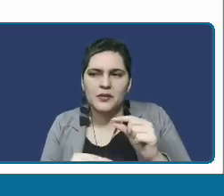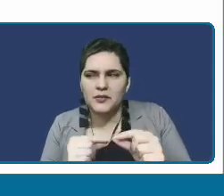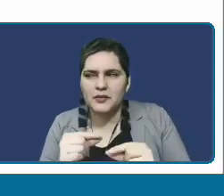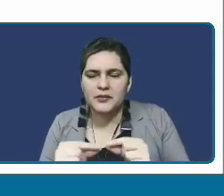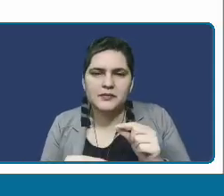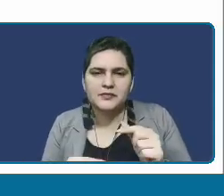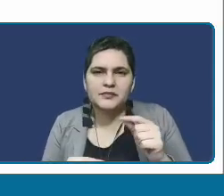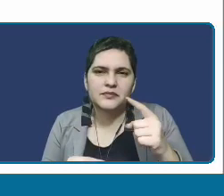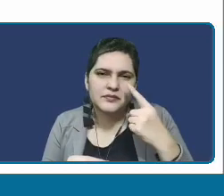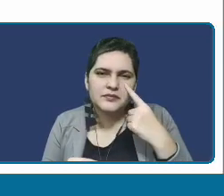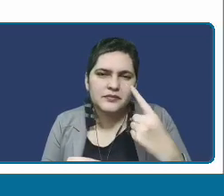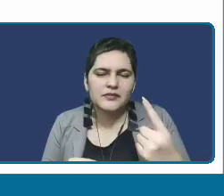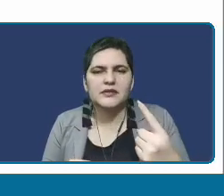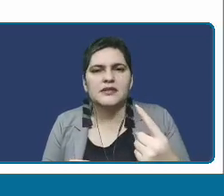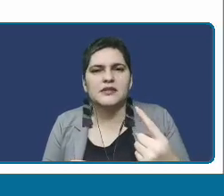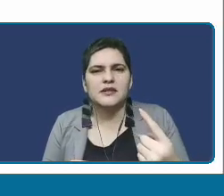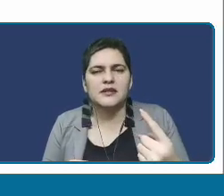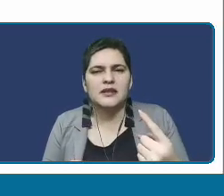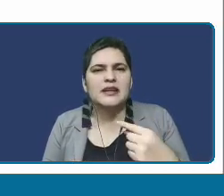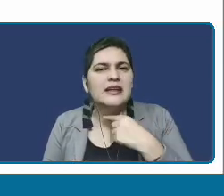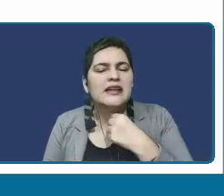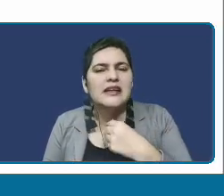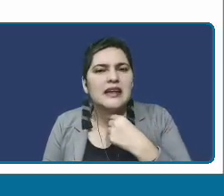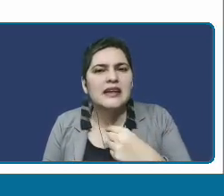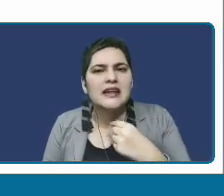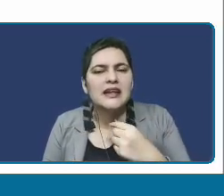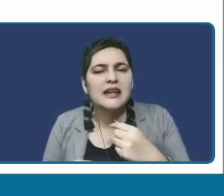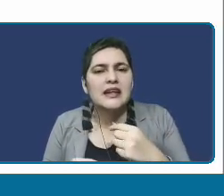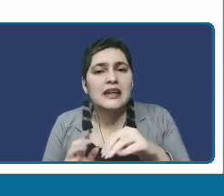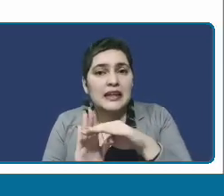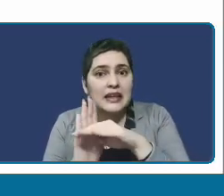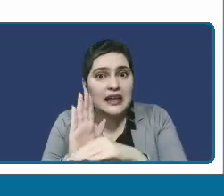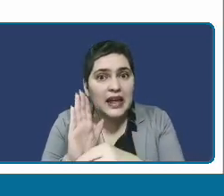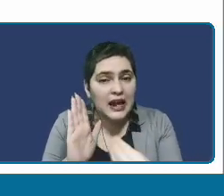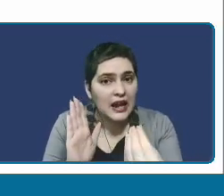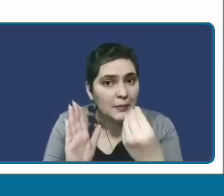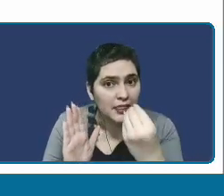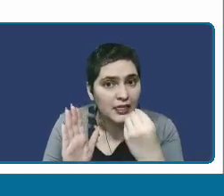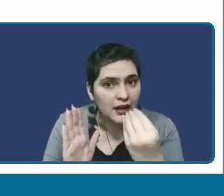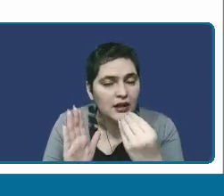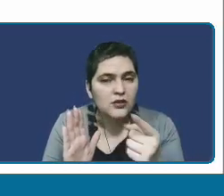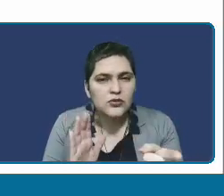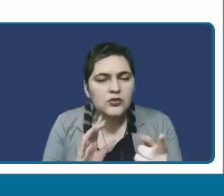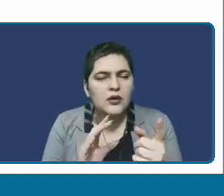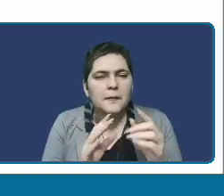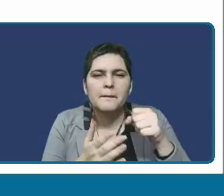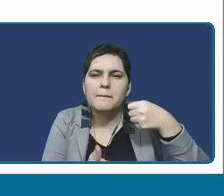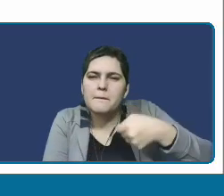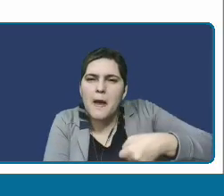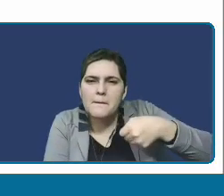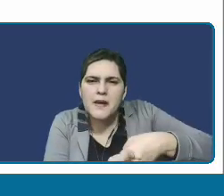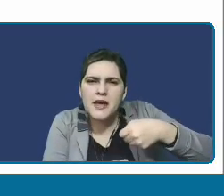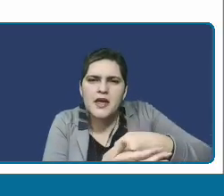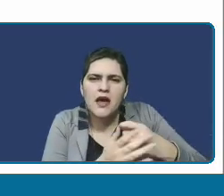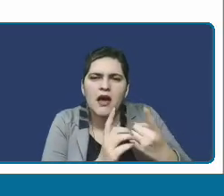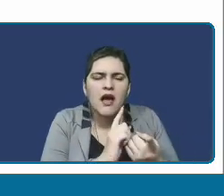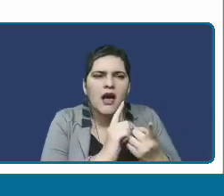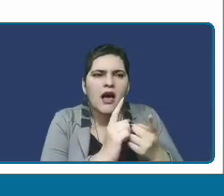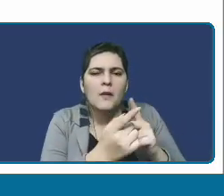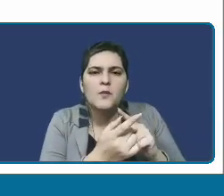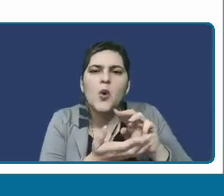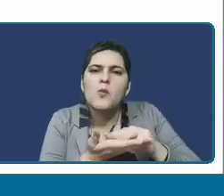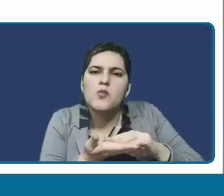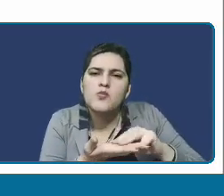cierto?, como guía alimentaria, que pasemos de la papilla rápidamente a un puré o